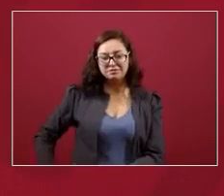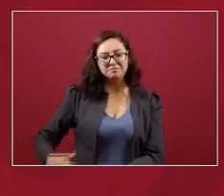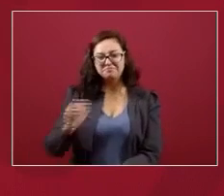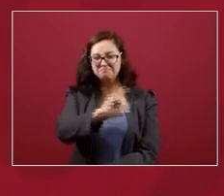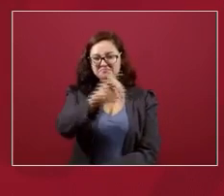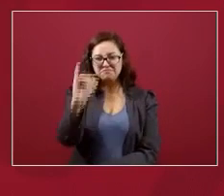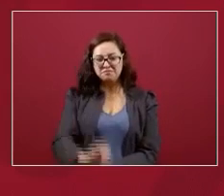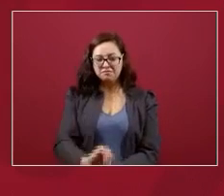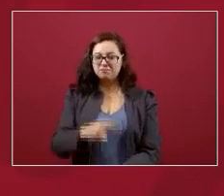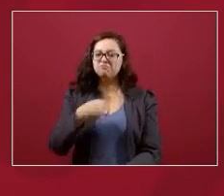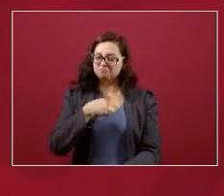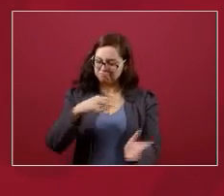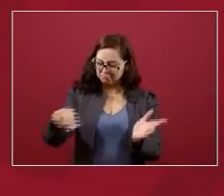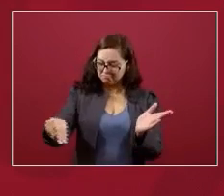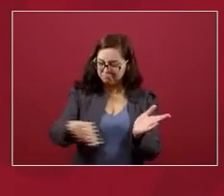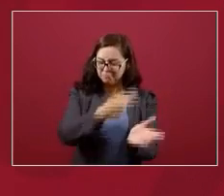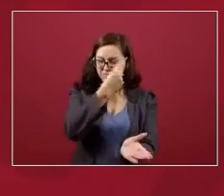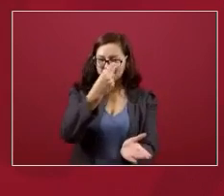Firmado.